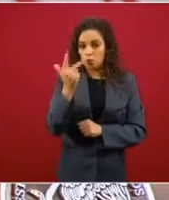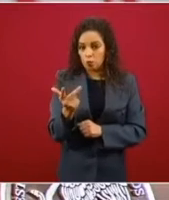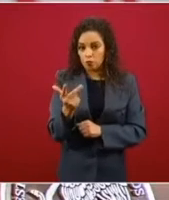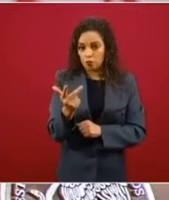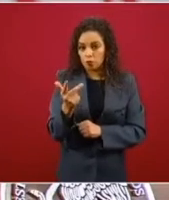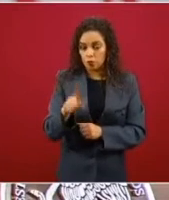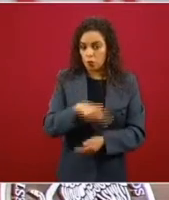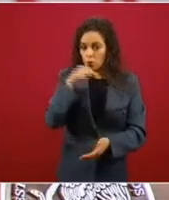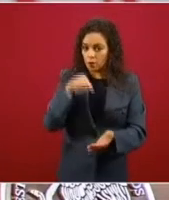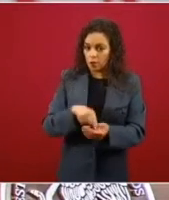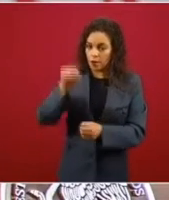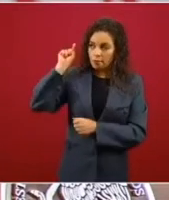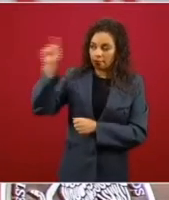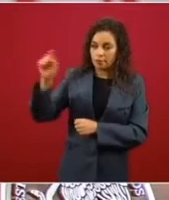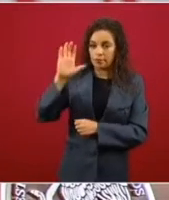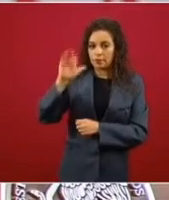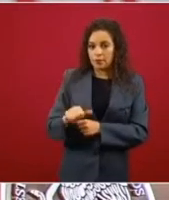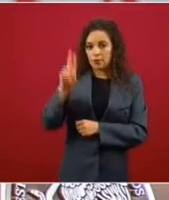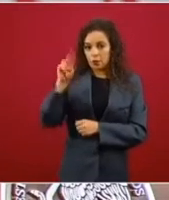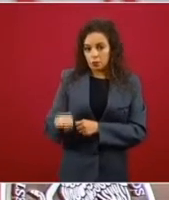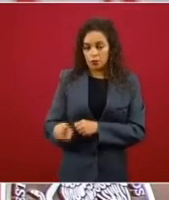en Cancún, martes.